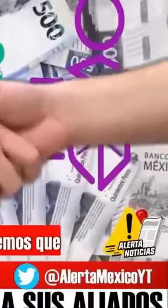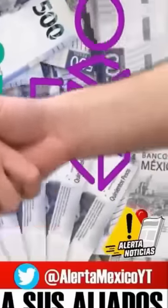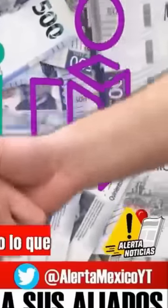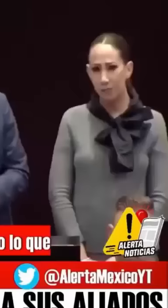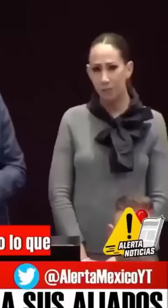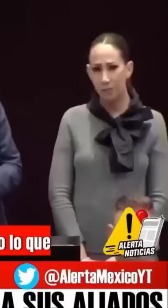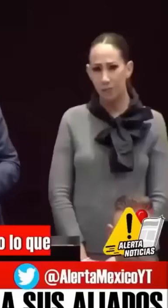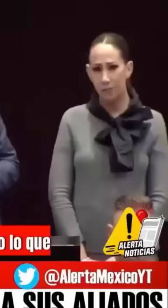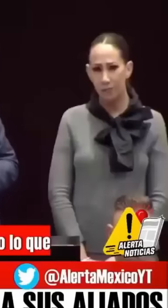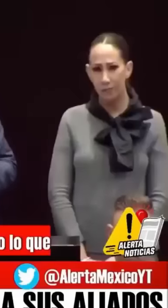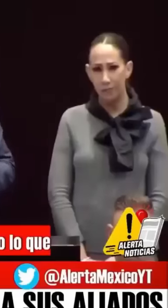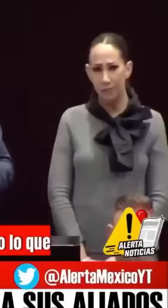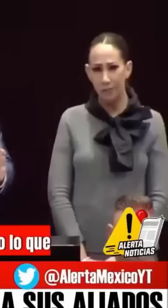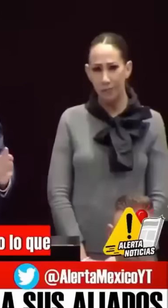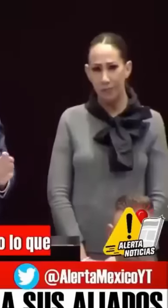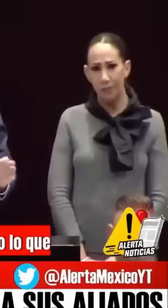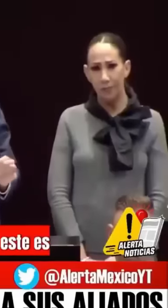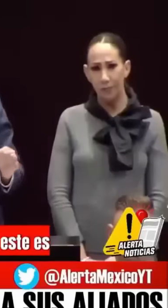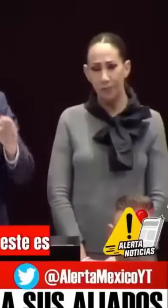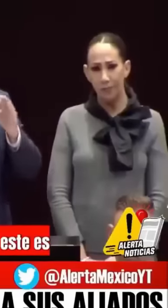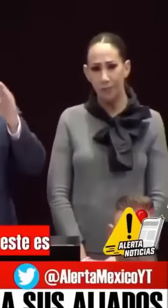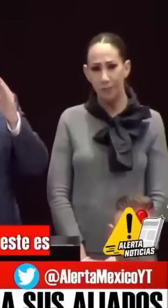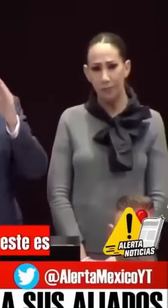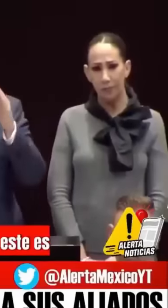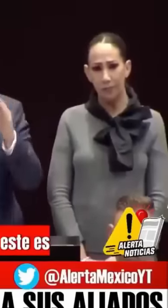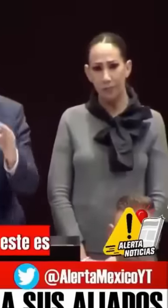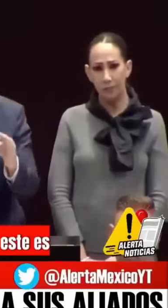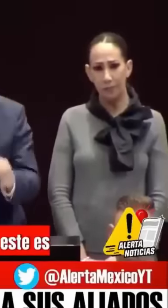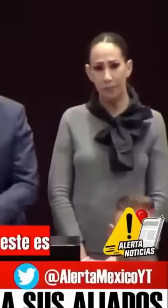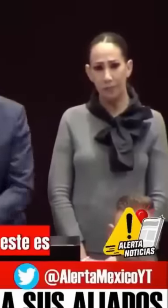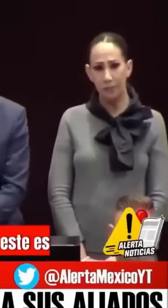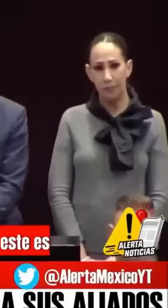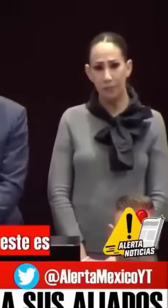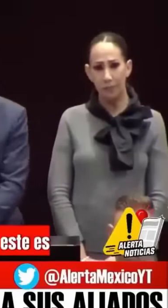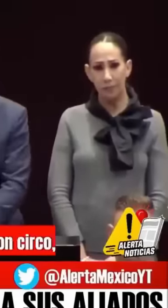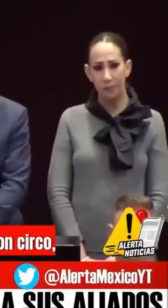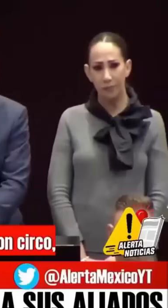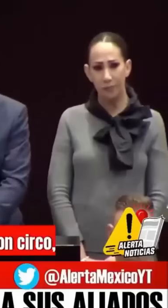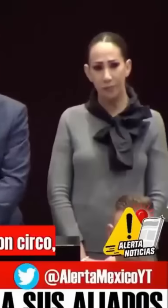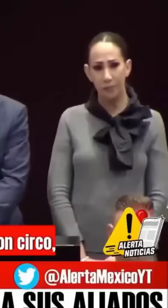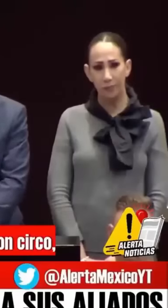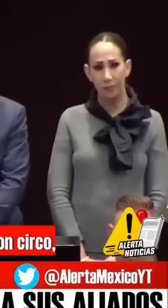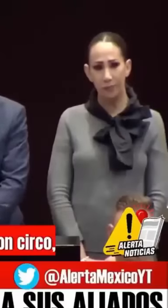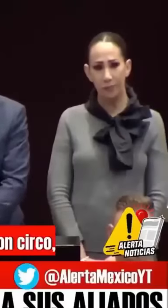ya sabemos que la oposición le hace el feo a todo lo que tenga que ver con la 4T. Así que este